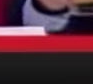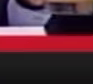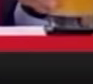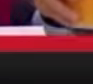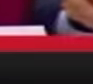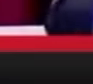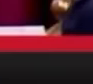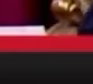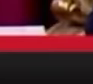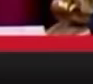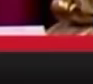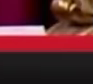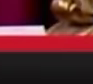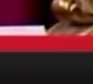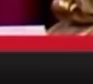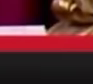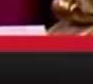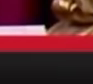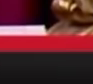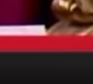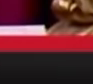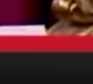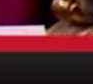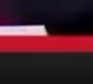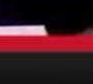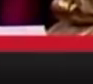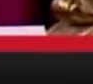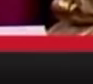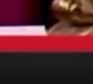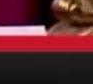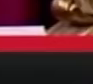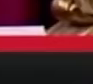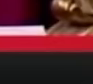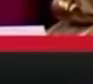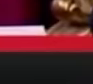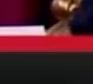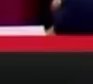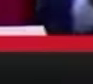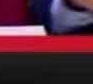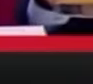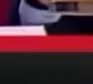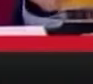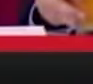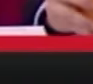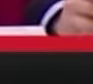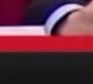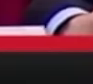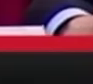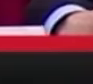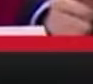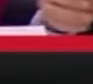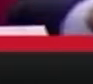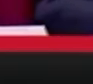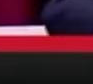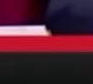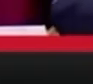parte del expediente del Bypass 28 de julio tenga fechas continuas, porque esa es la forma en